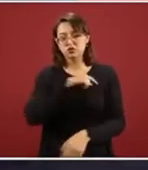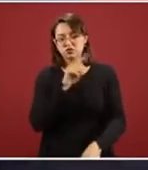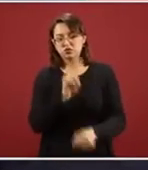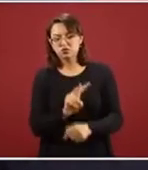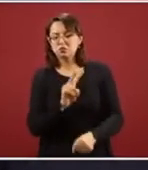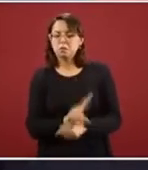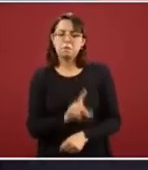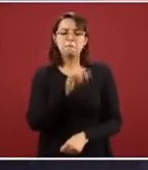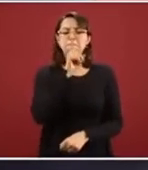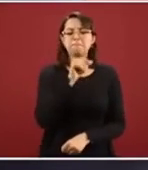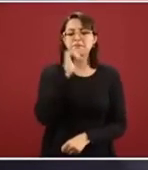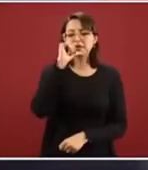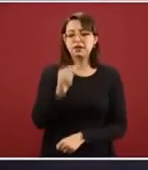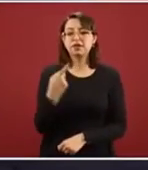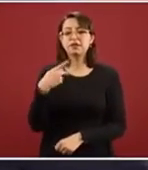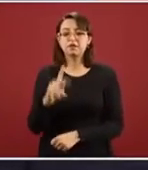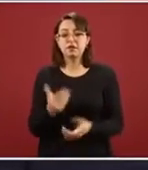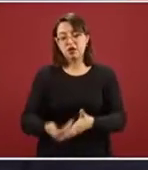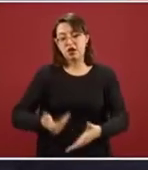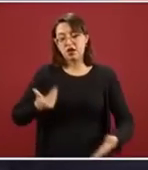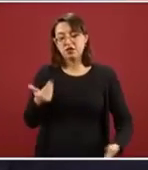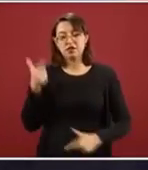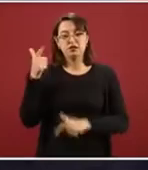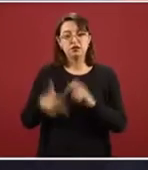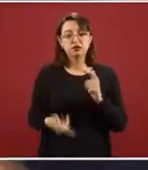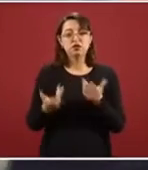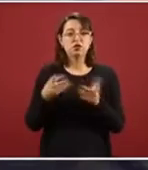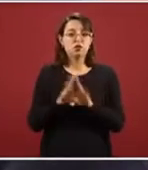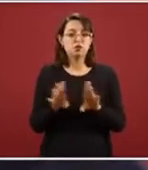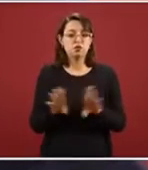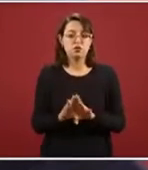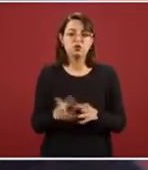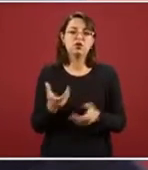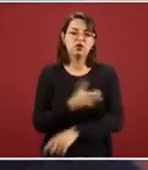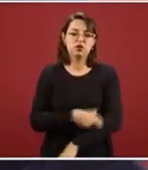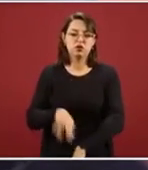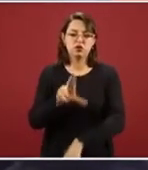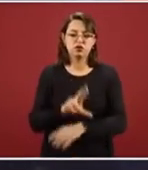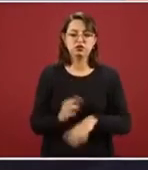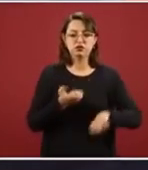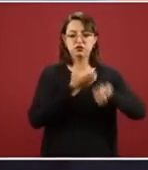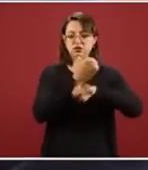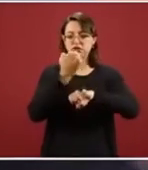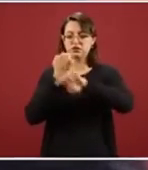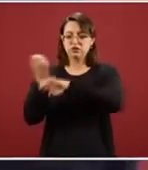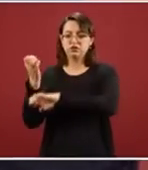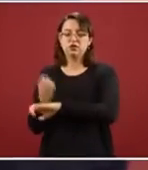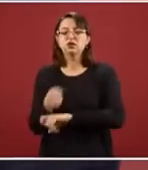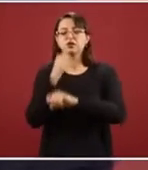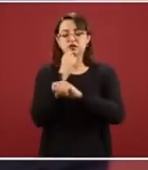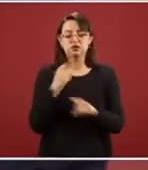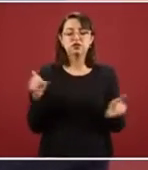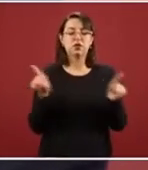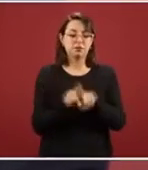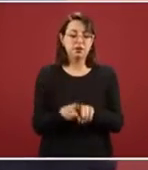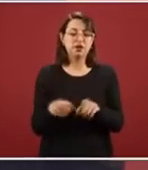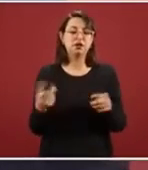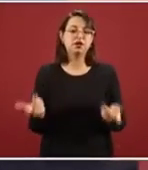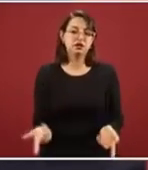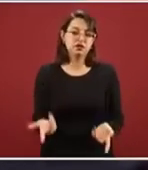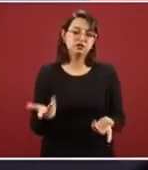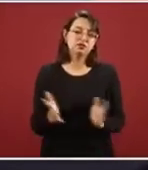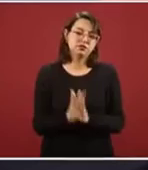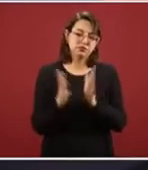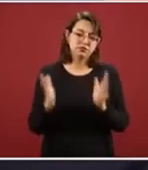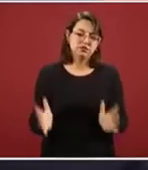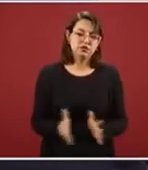pero sí participamos de manera preventiva a través de las coordinaciones estatales y también participamos,